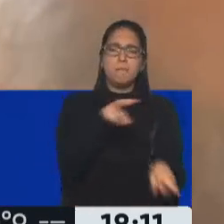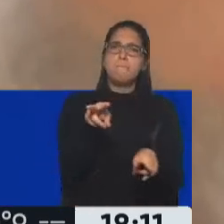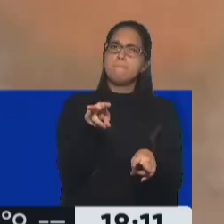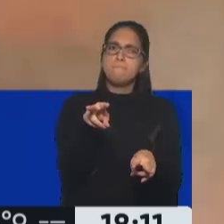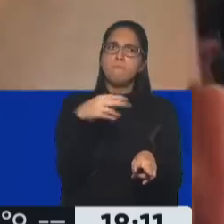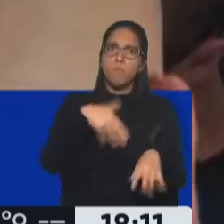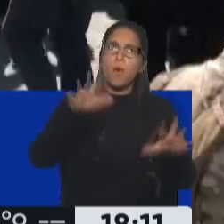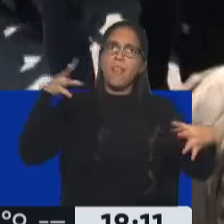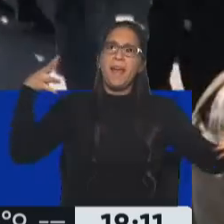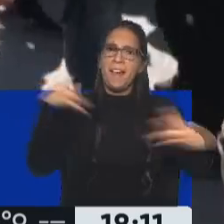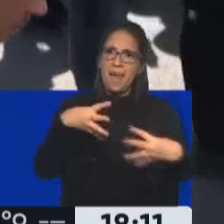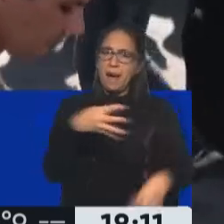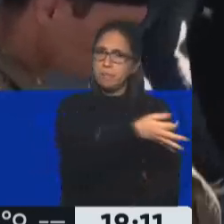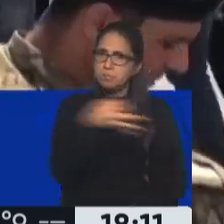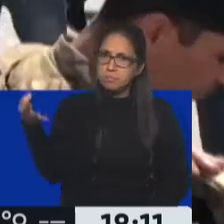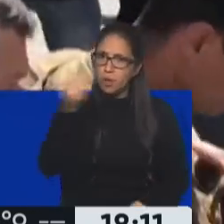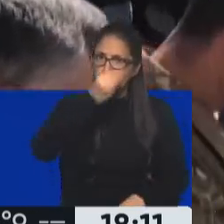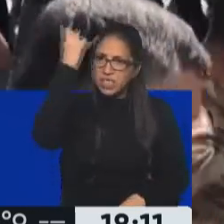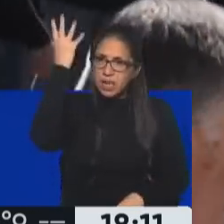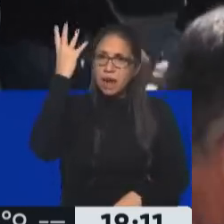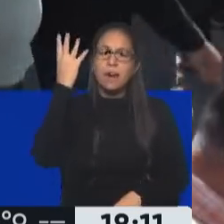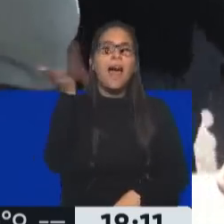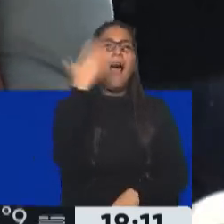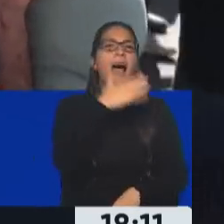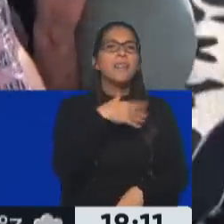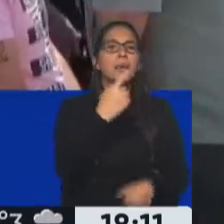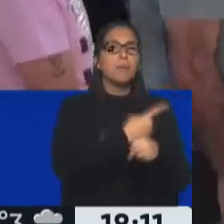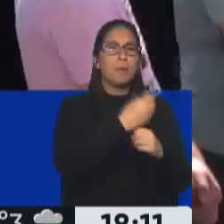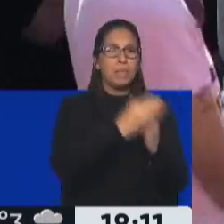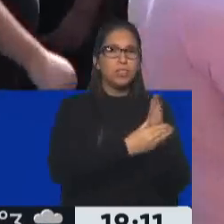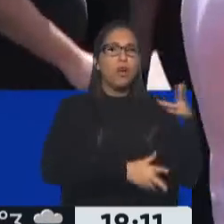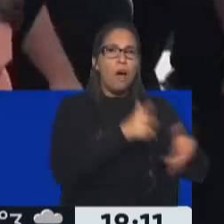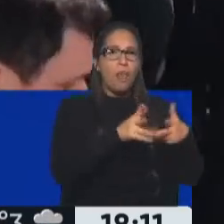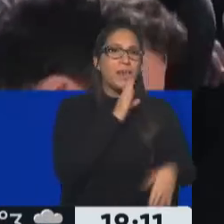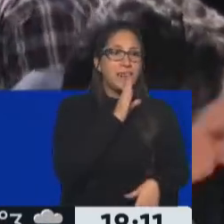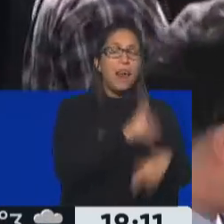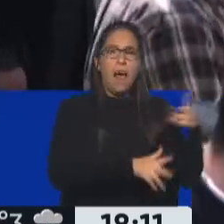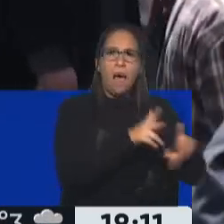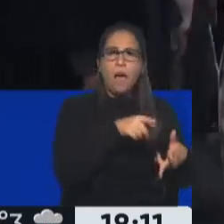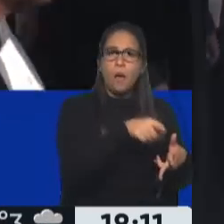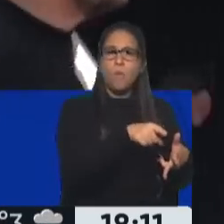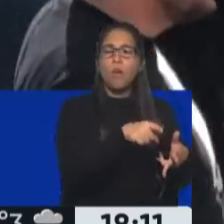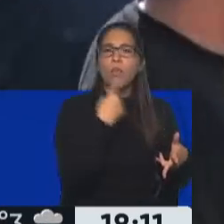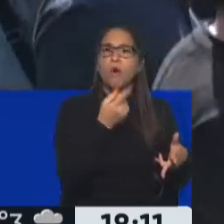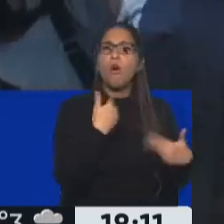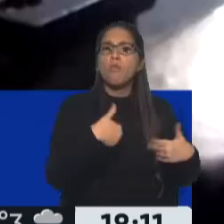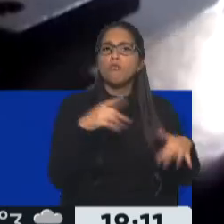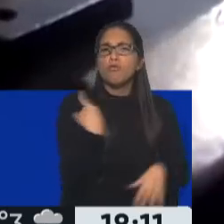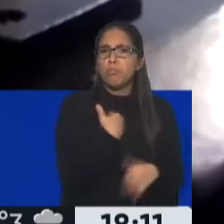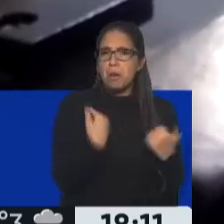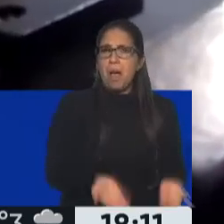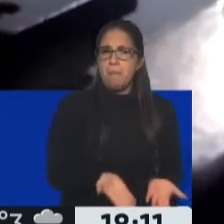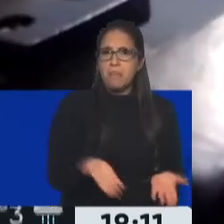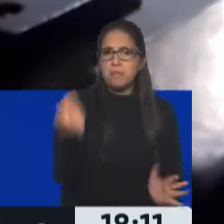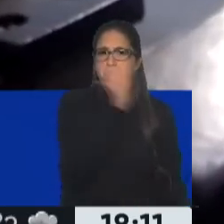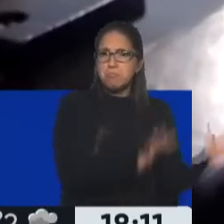de una guerra total. Ya había hablado Netanyahu con anterioridad y había dado a entender que estaban dispuestos a llevar adelante un gran operativo en